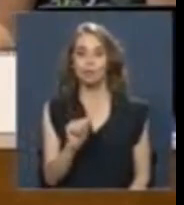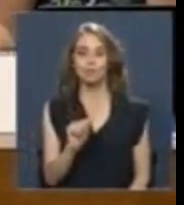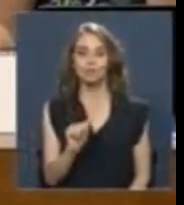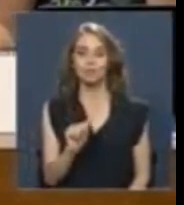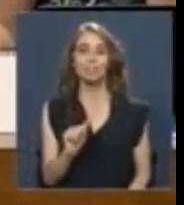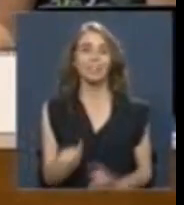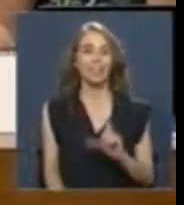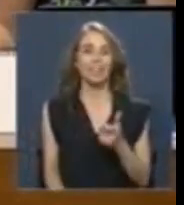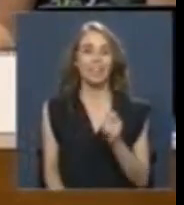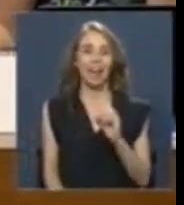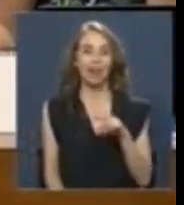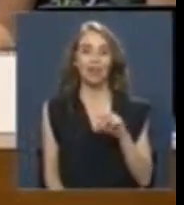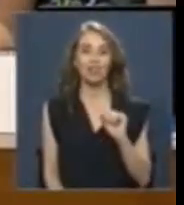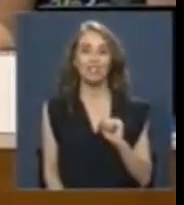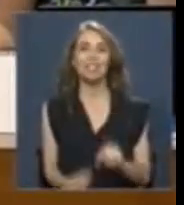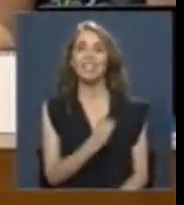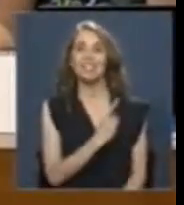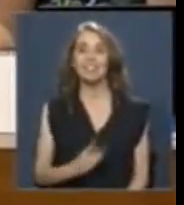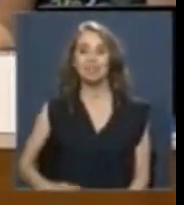Diputado Gaona.